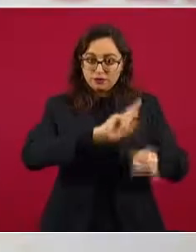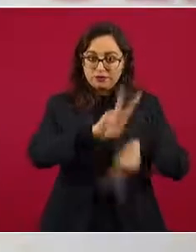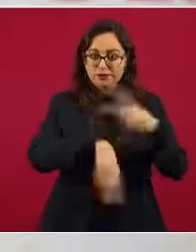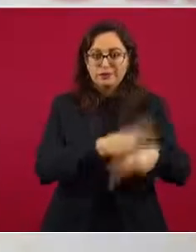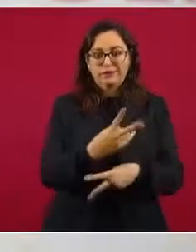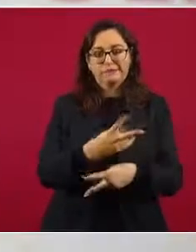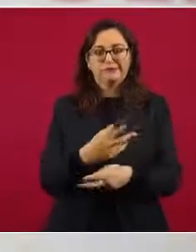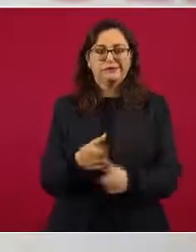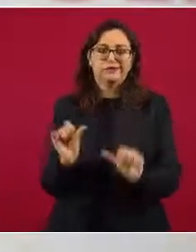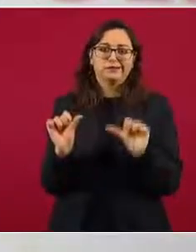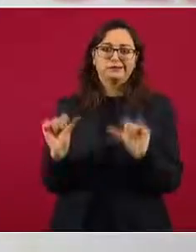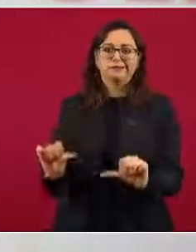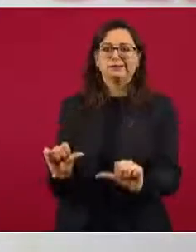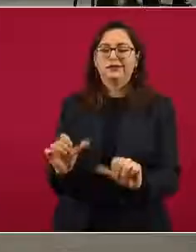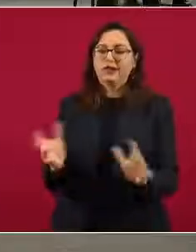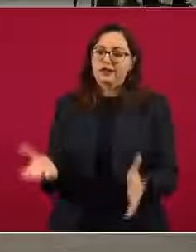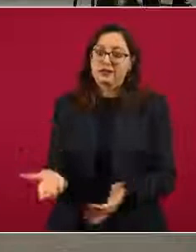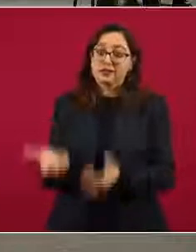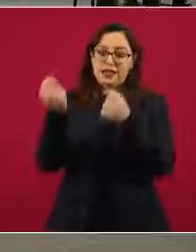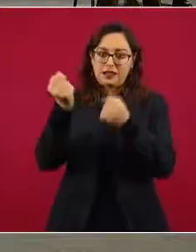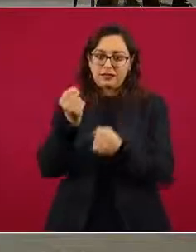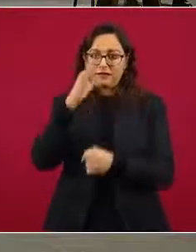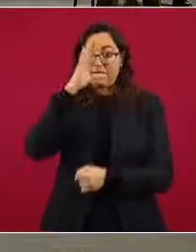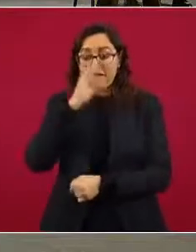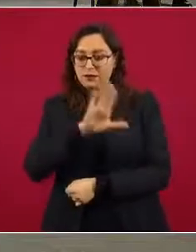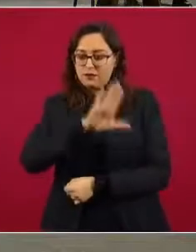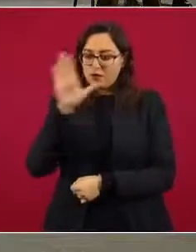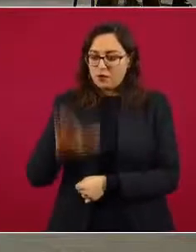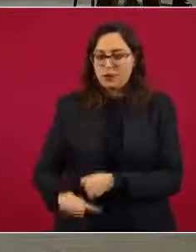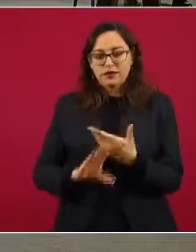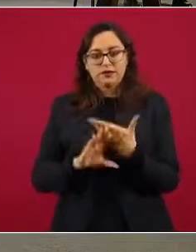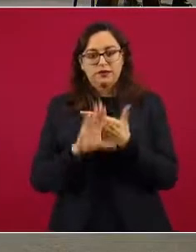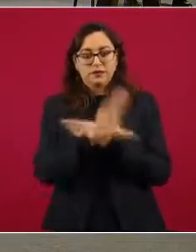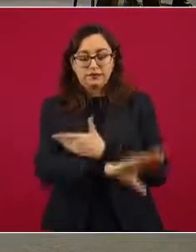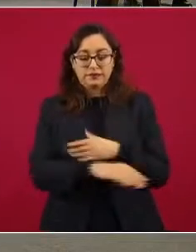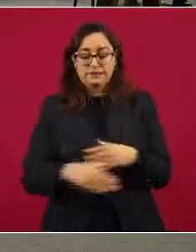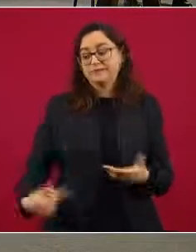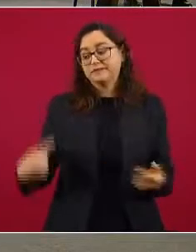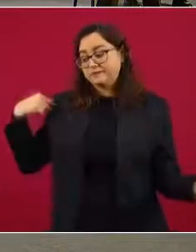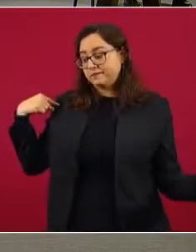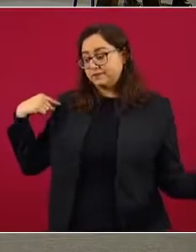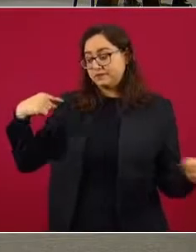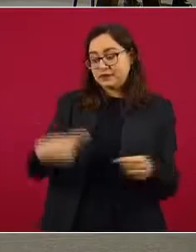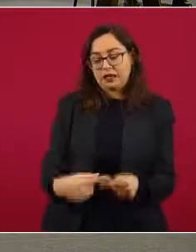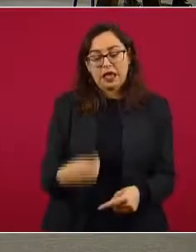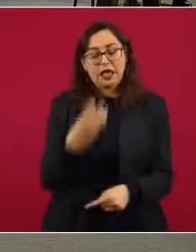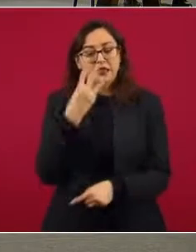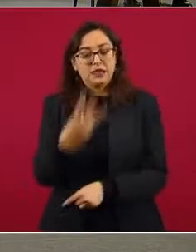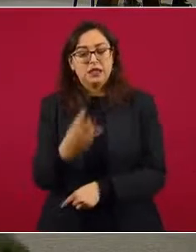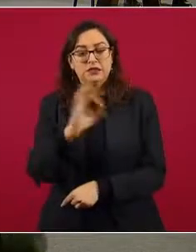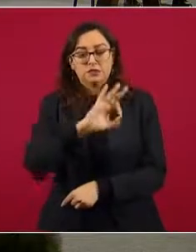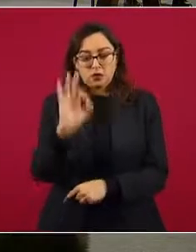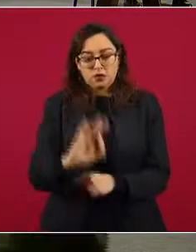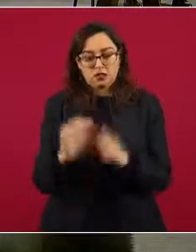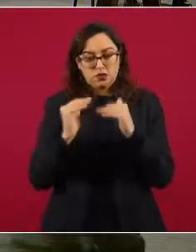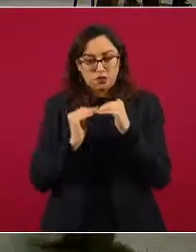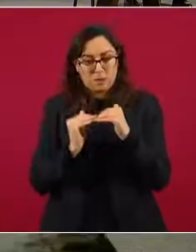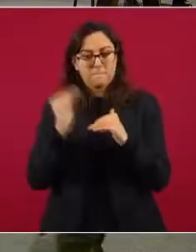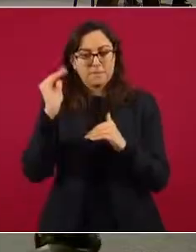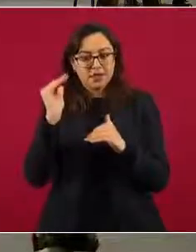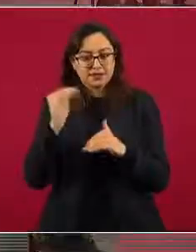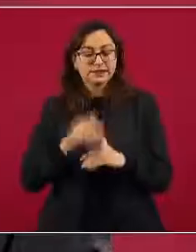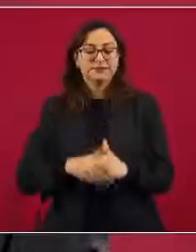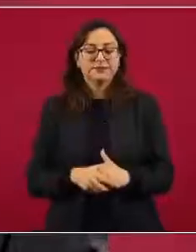la mortalidad. Vemos un incremento de más 3% en este cambio entre las semanas 50 a